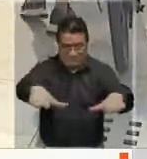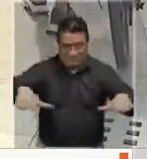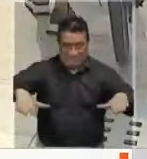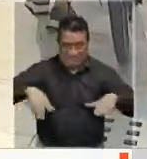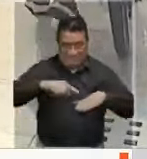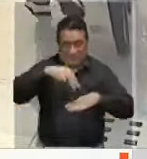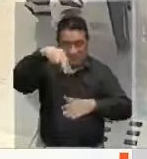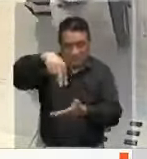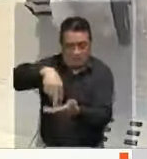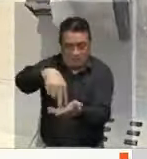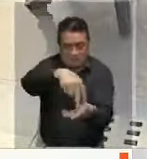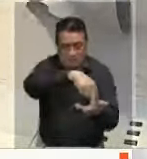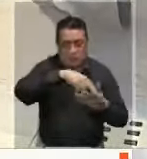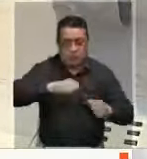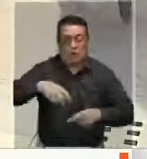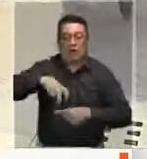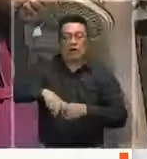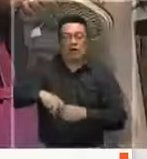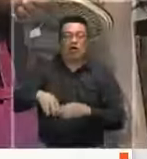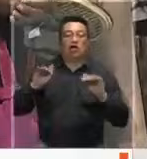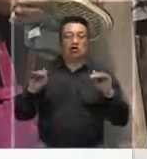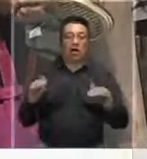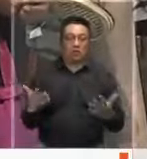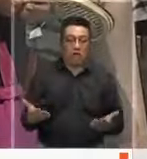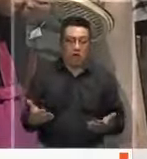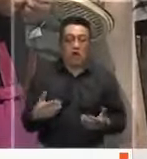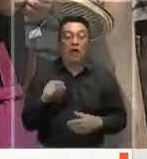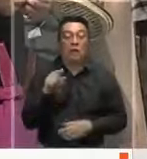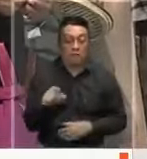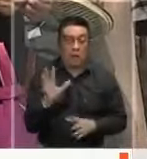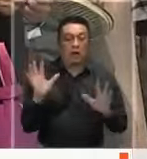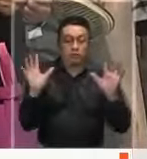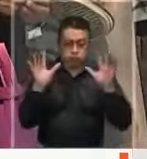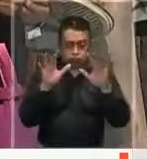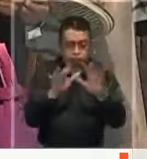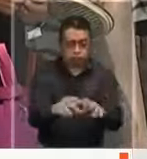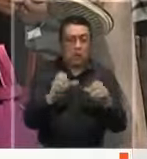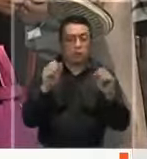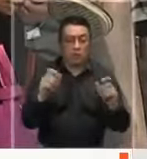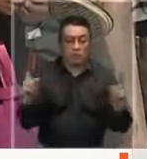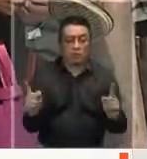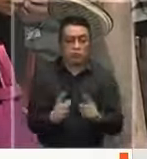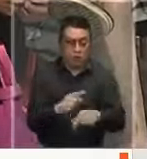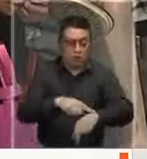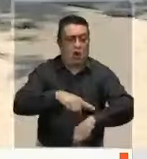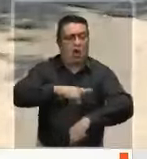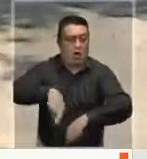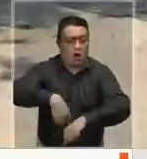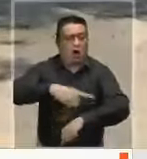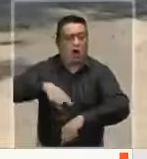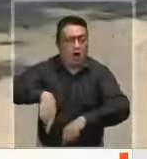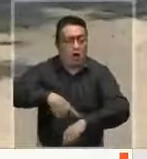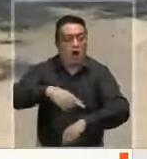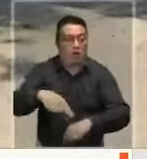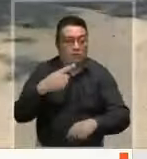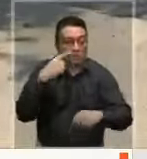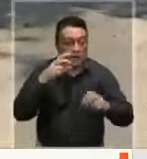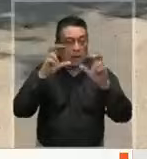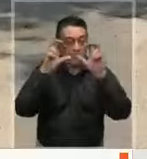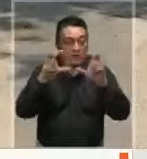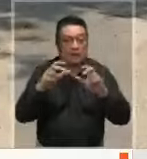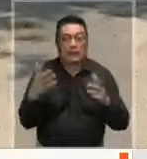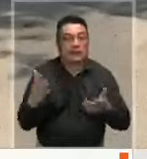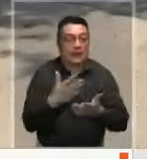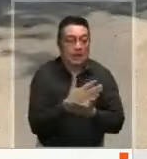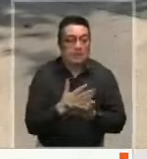supuesto, cómodos. Bueno, se habla de una Eucaristía y además de un encuentro que podría durar varias horas, así que hay que estar pendientes de lo que vaya a